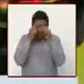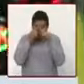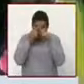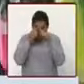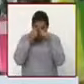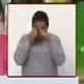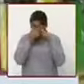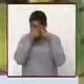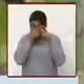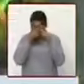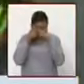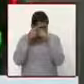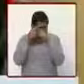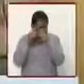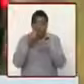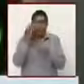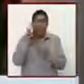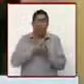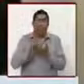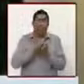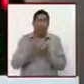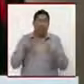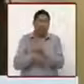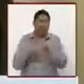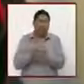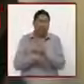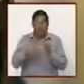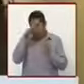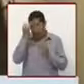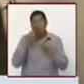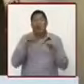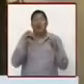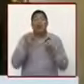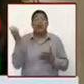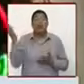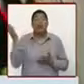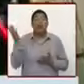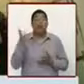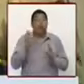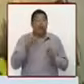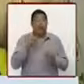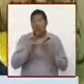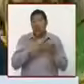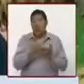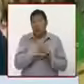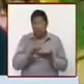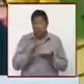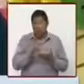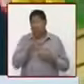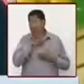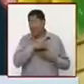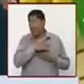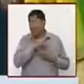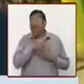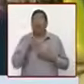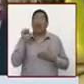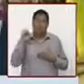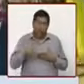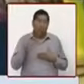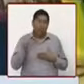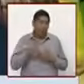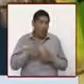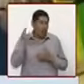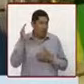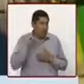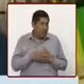máscara es el modelo de la purga. ¿Por qué prefiere vender cosas de Halloween en vez de Todos Santos? ¿Se ganará más? Sí, tiene